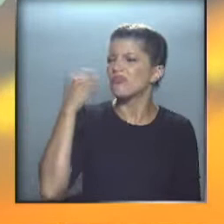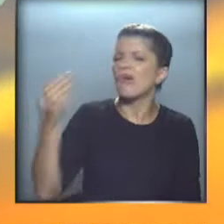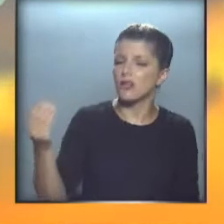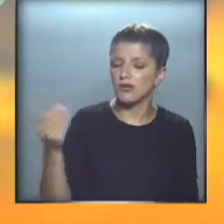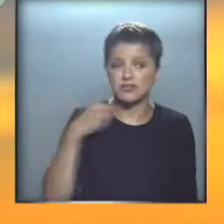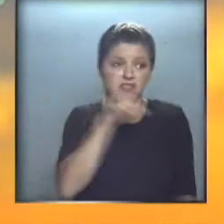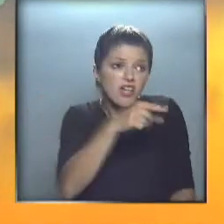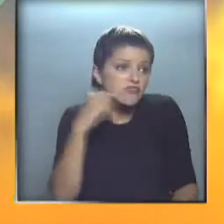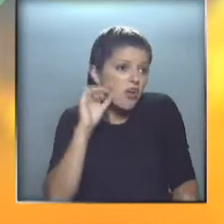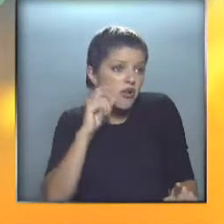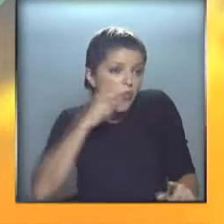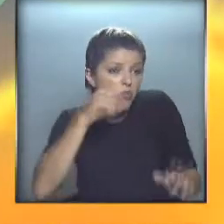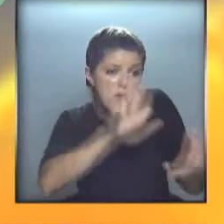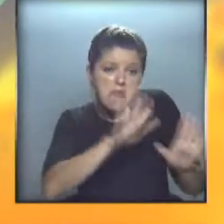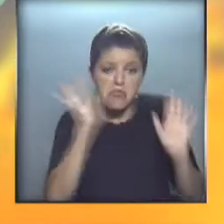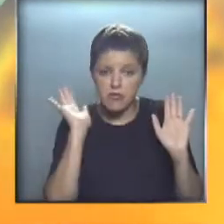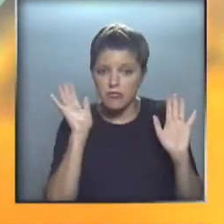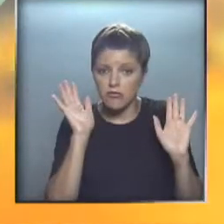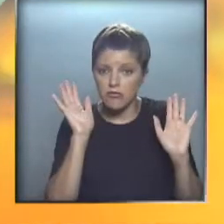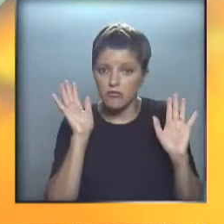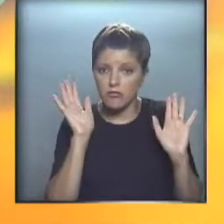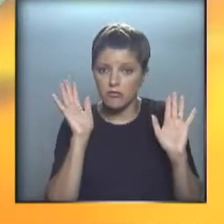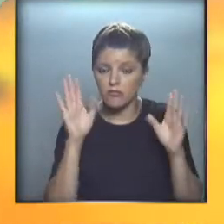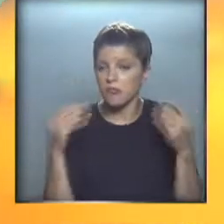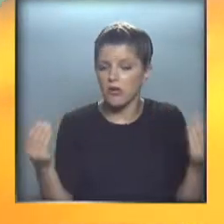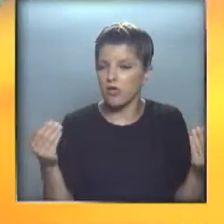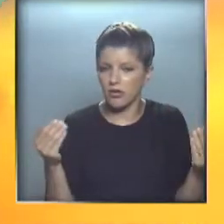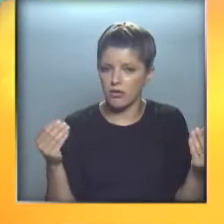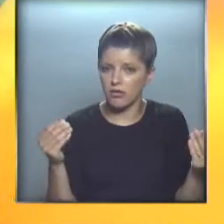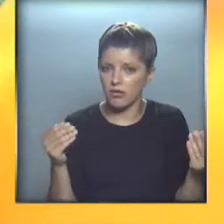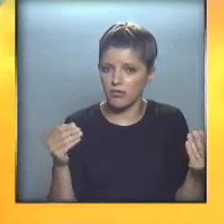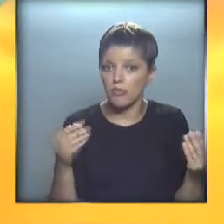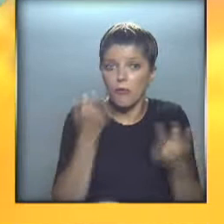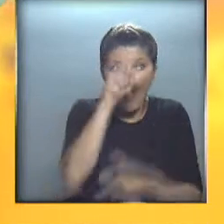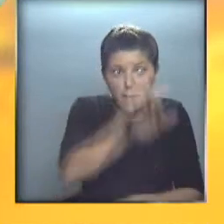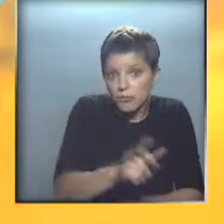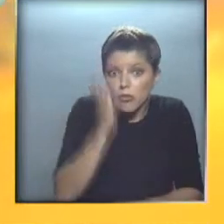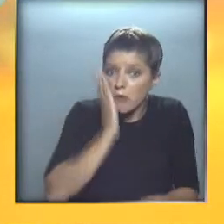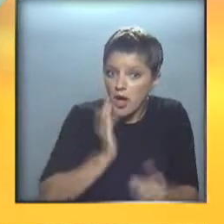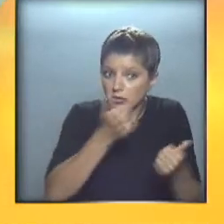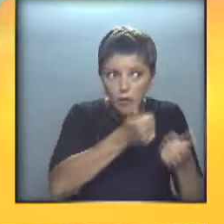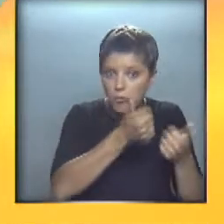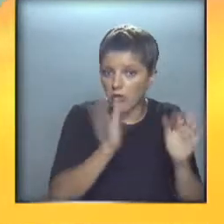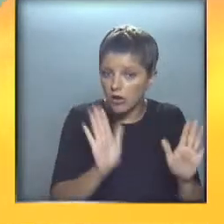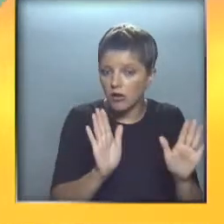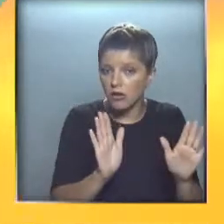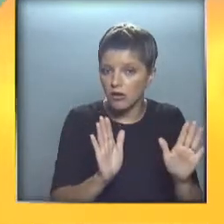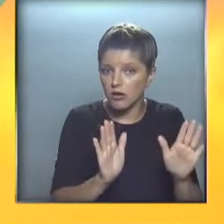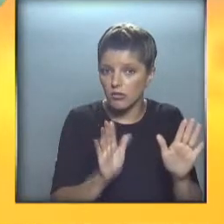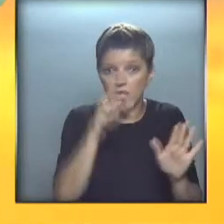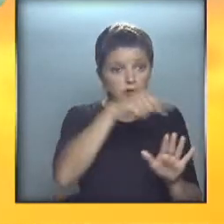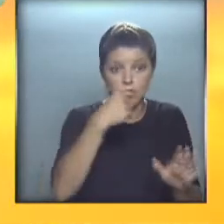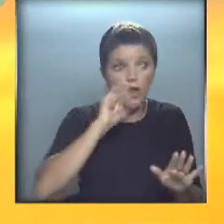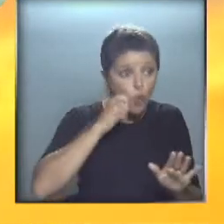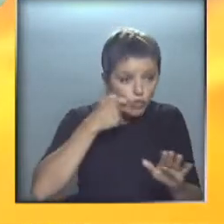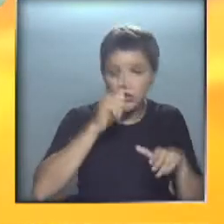así, bueno, dejala que sea así, por ahí no... O sea, tiene, por ahí es buena persona y no tiene nada que ver. Le gusta ser así nada